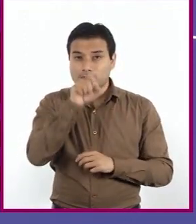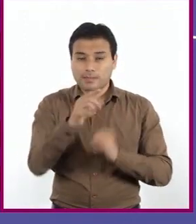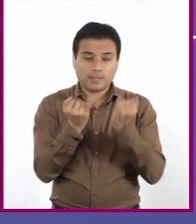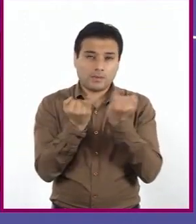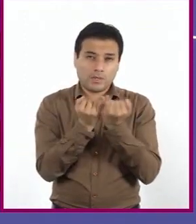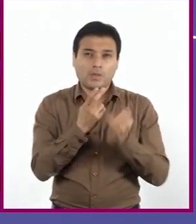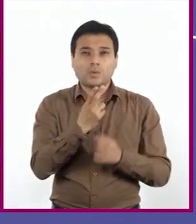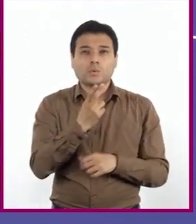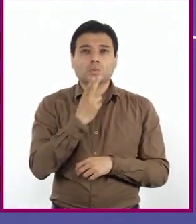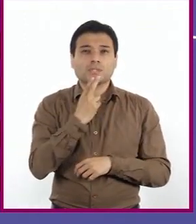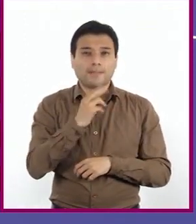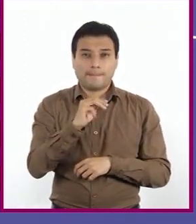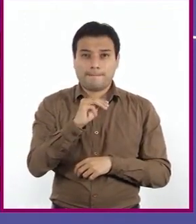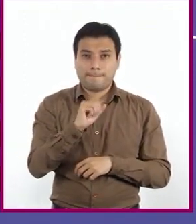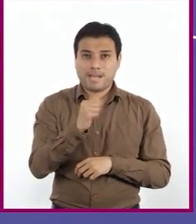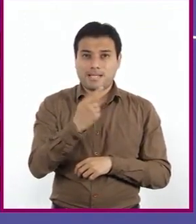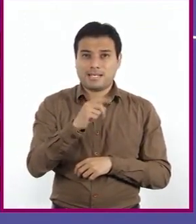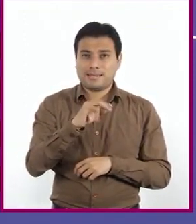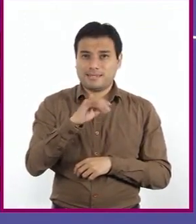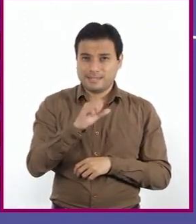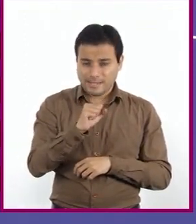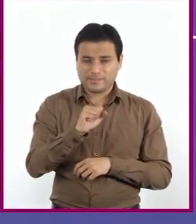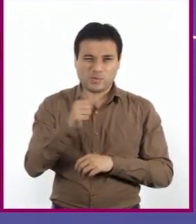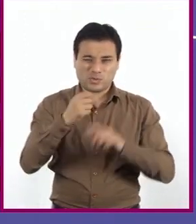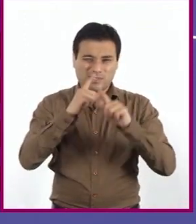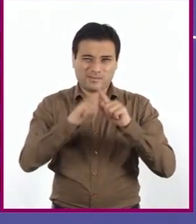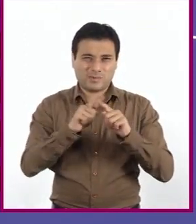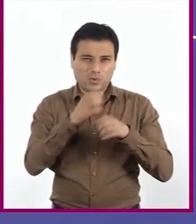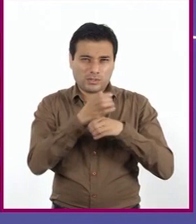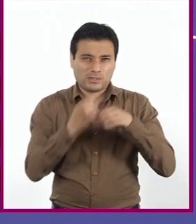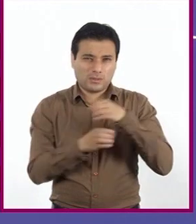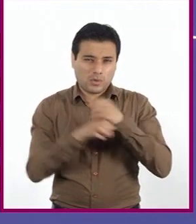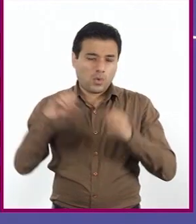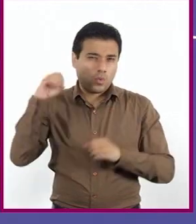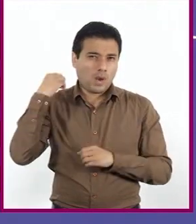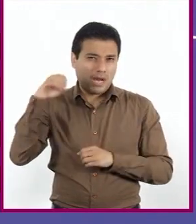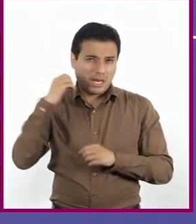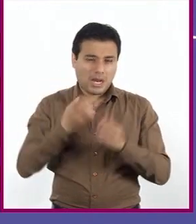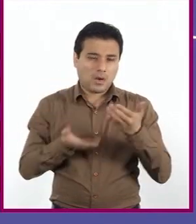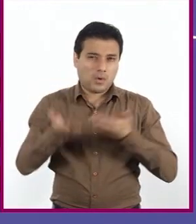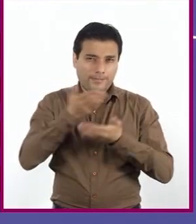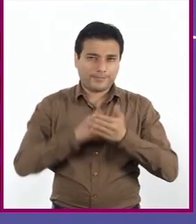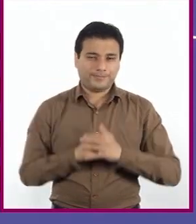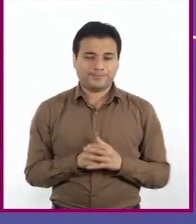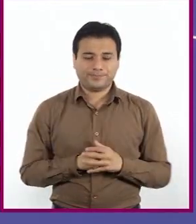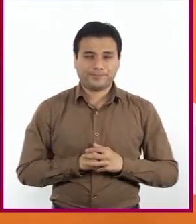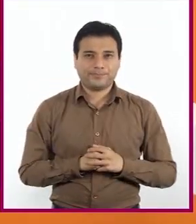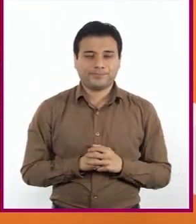ilmenita y magnetita serviría de contacto con Oaxaca, de donde provenían.